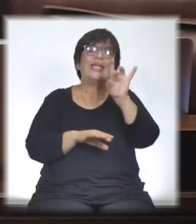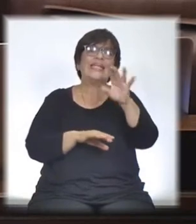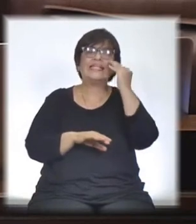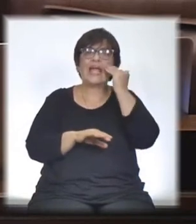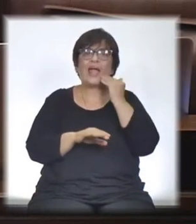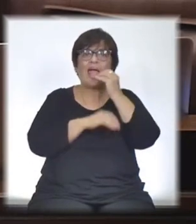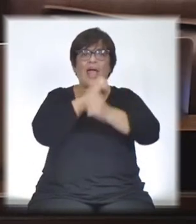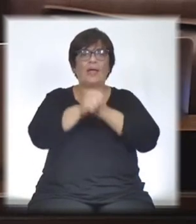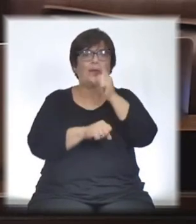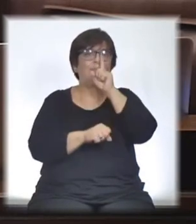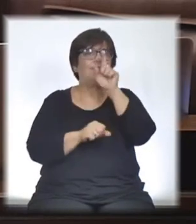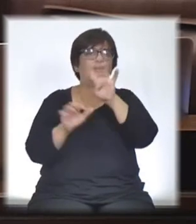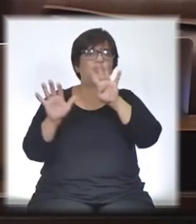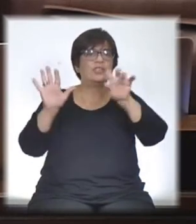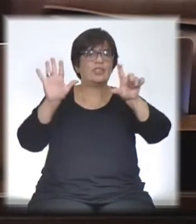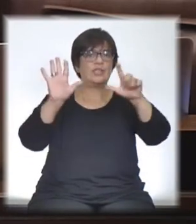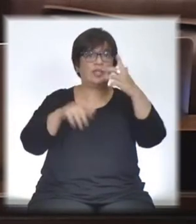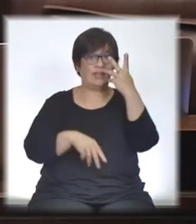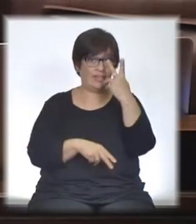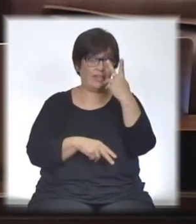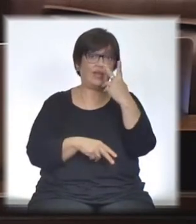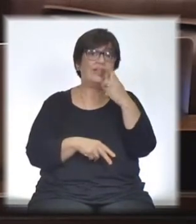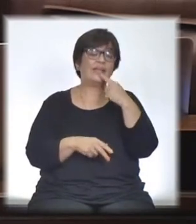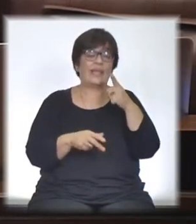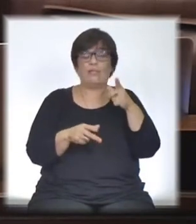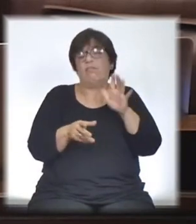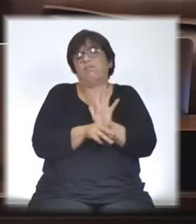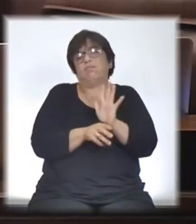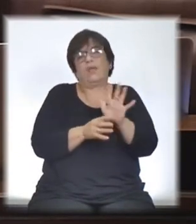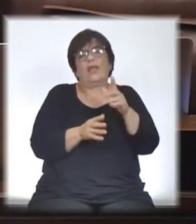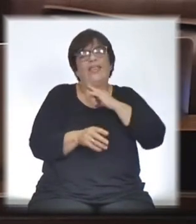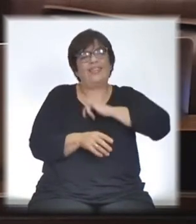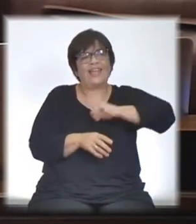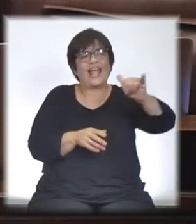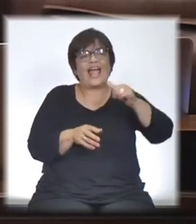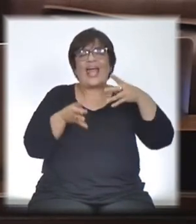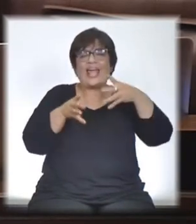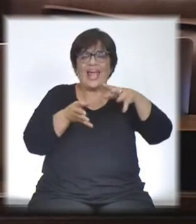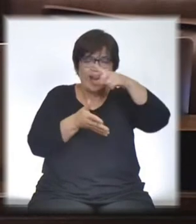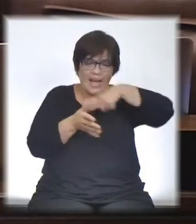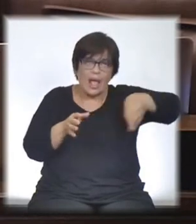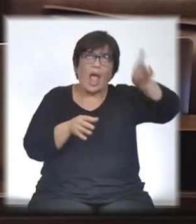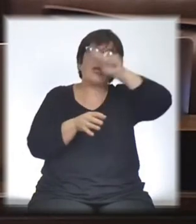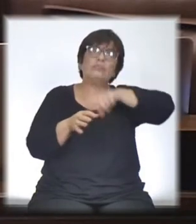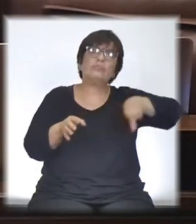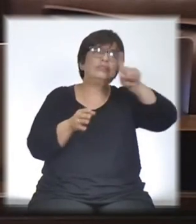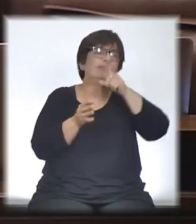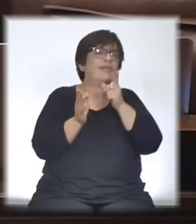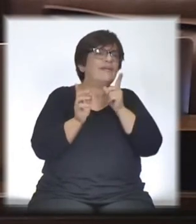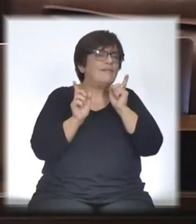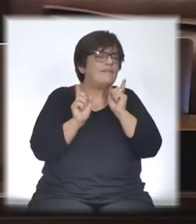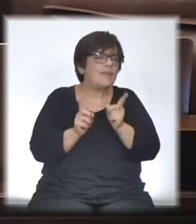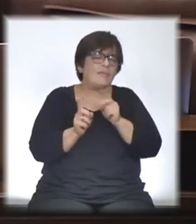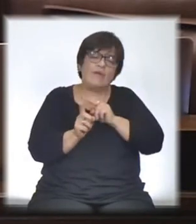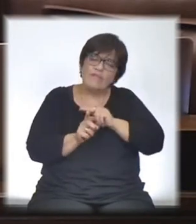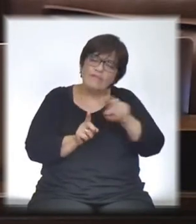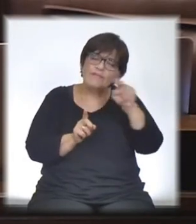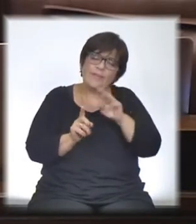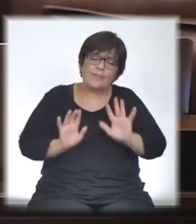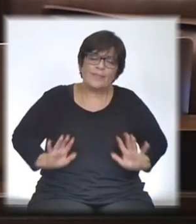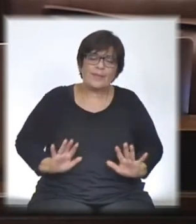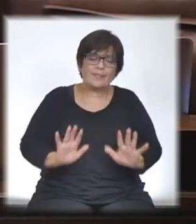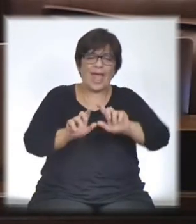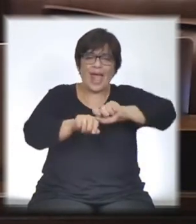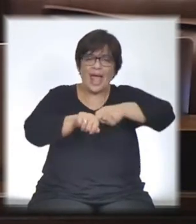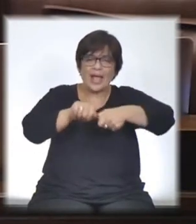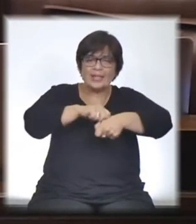72 con la declaración del estado de guerra interno y la aplicación sistemática desde ese momento y organizada de la